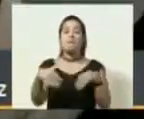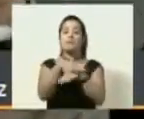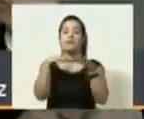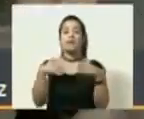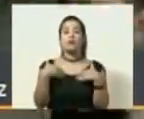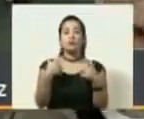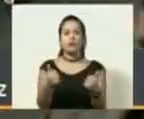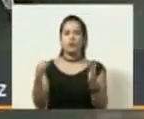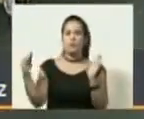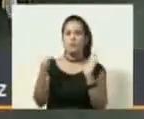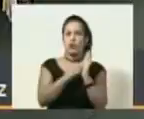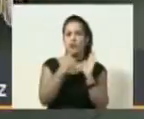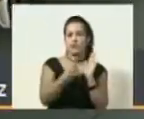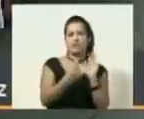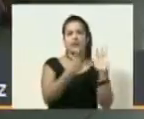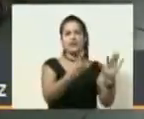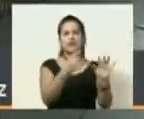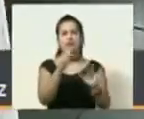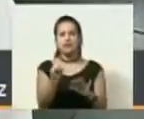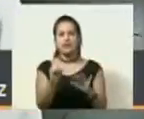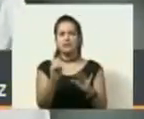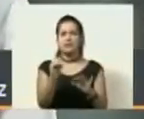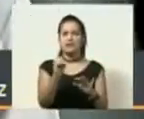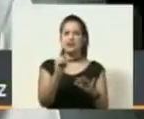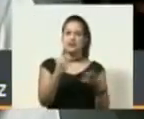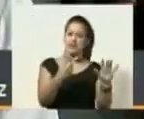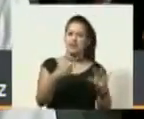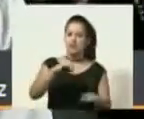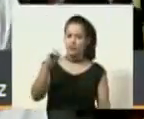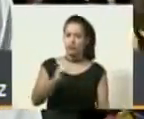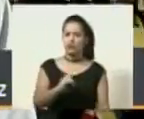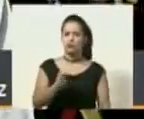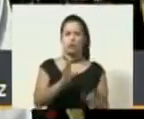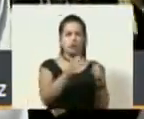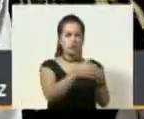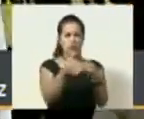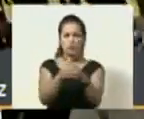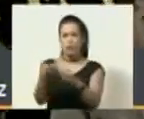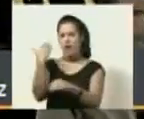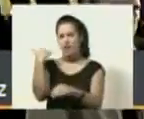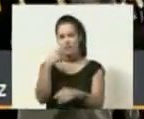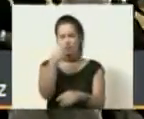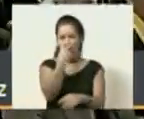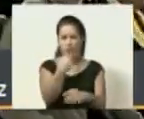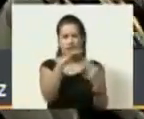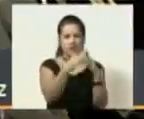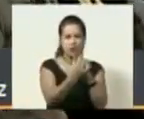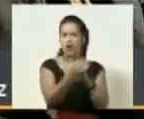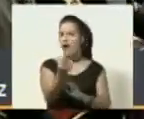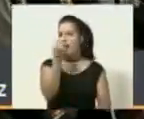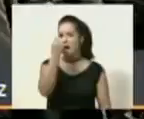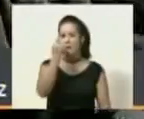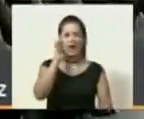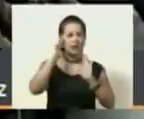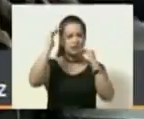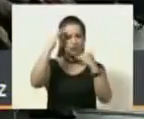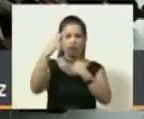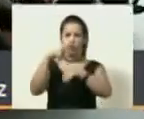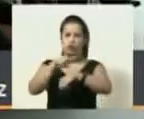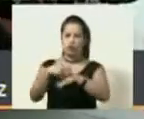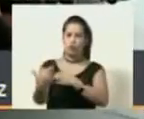Salud, entre el 60 y el 70% de las clases que vivían en sectores populares nunca habían recibido una